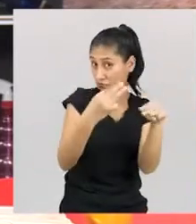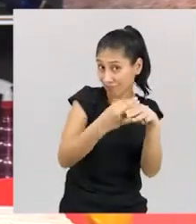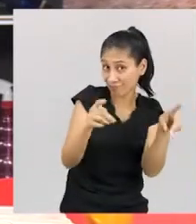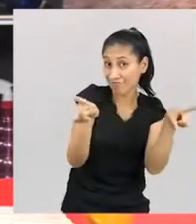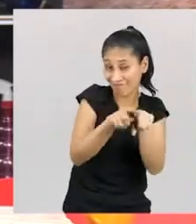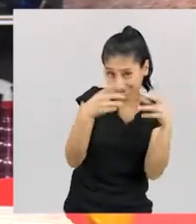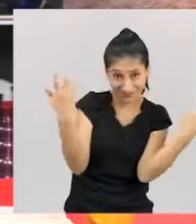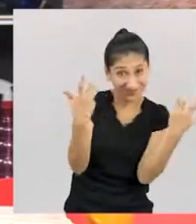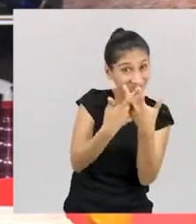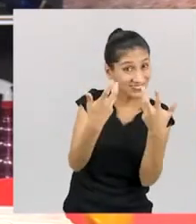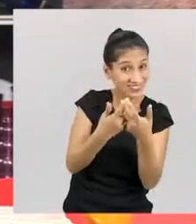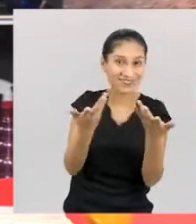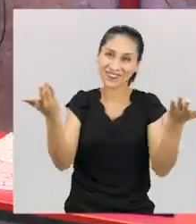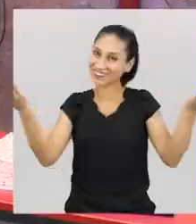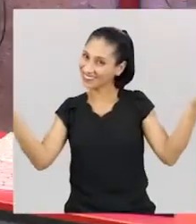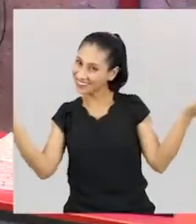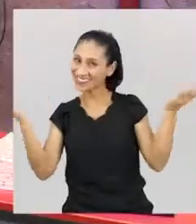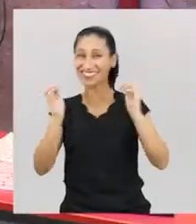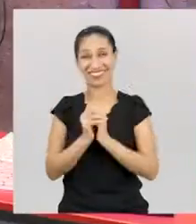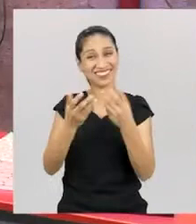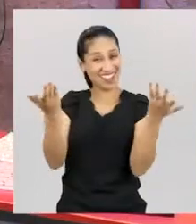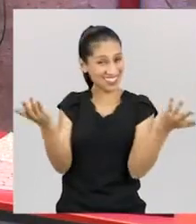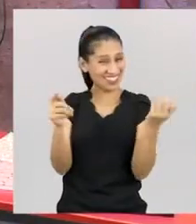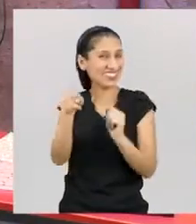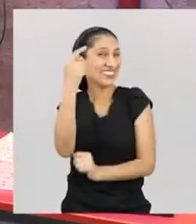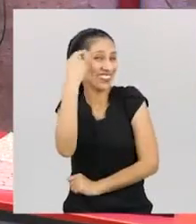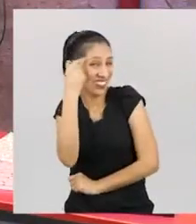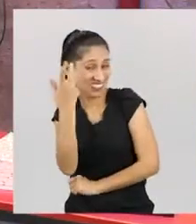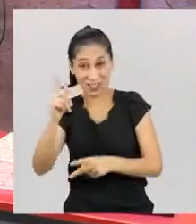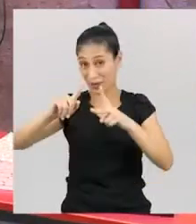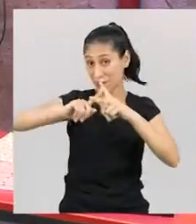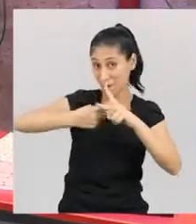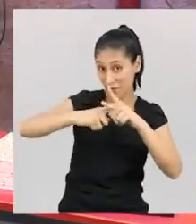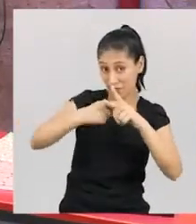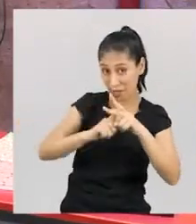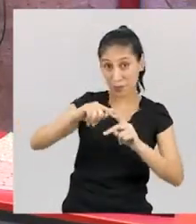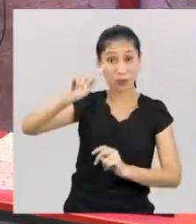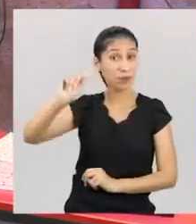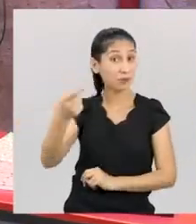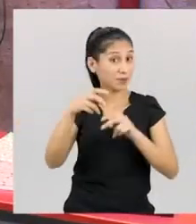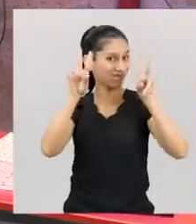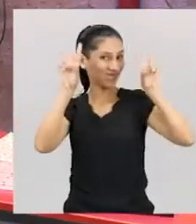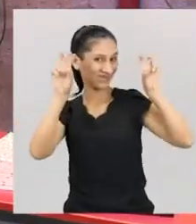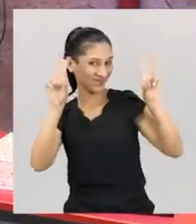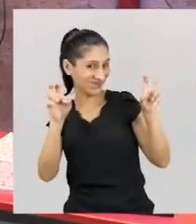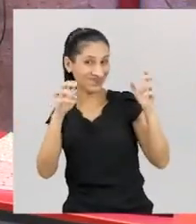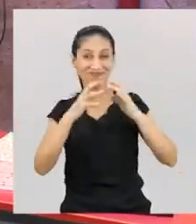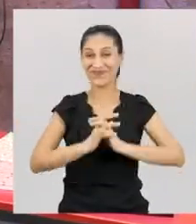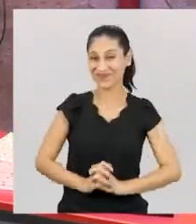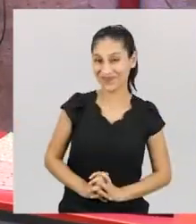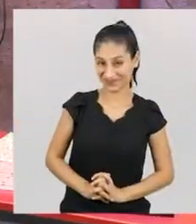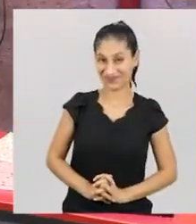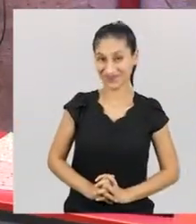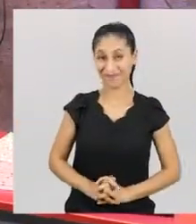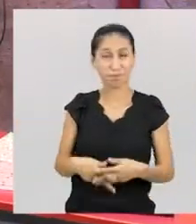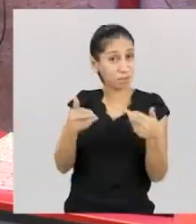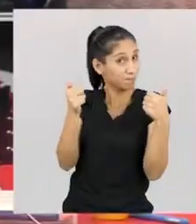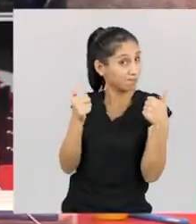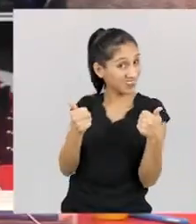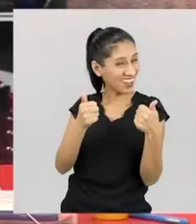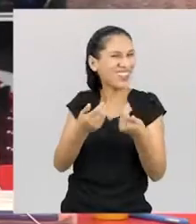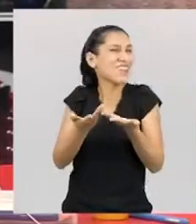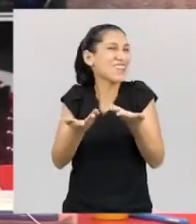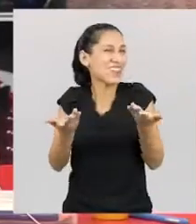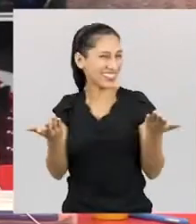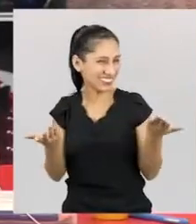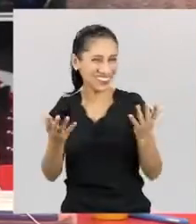matemáticas también están ahí. Así es. Así que, ¿qué te parece si empezamos con nuestro primer tema del programa?